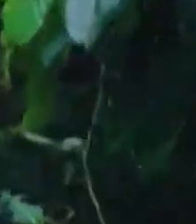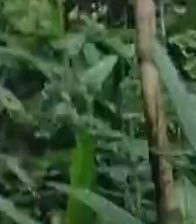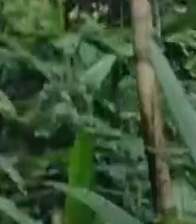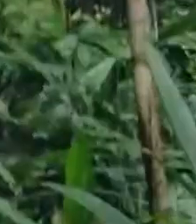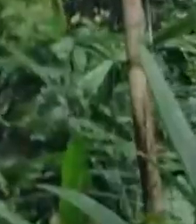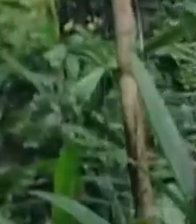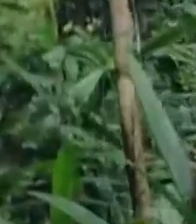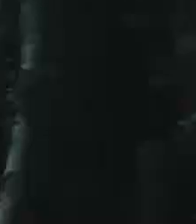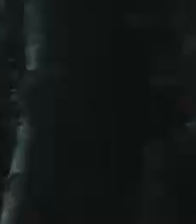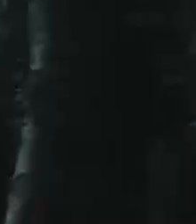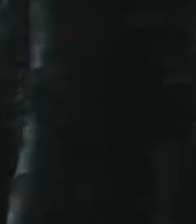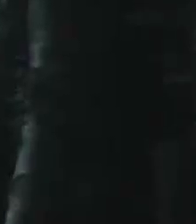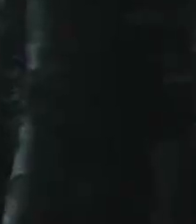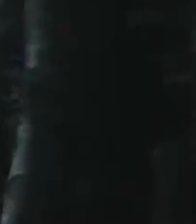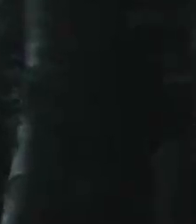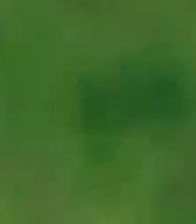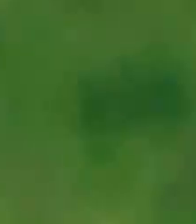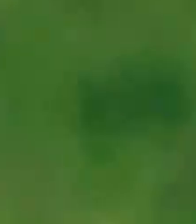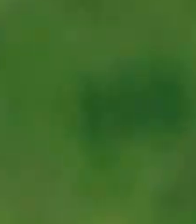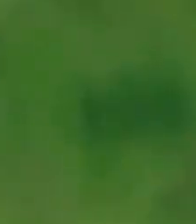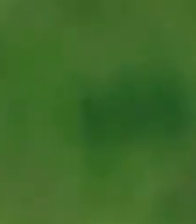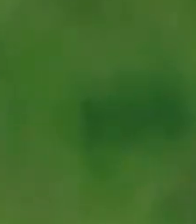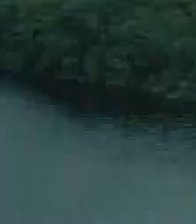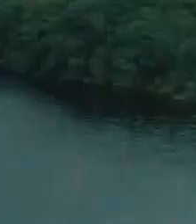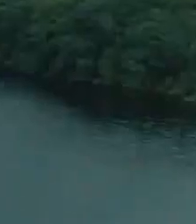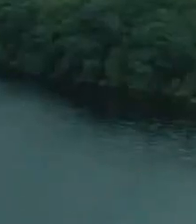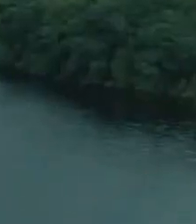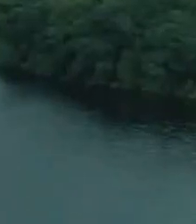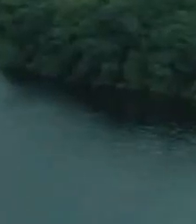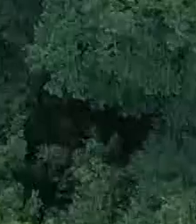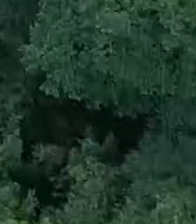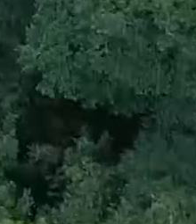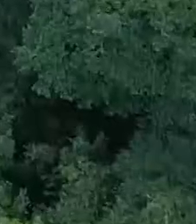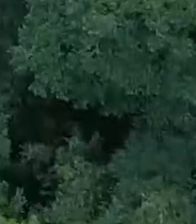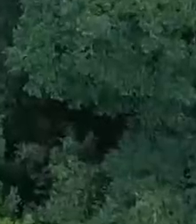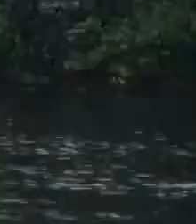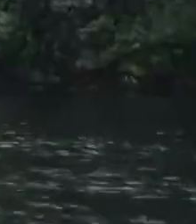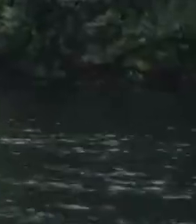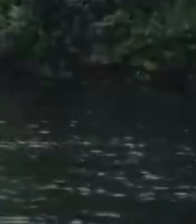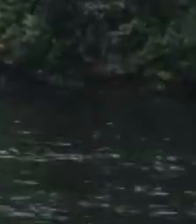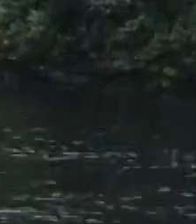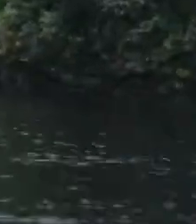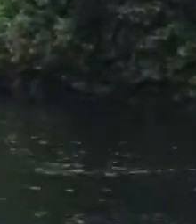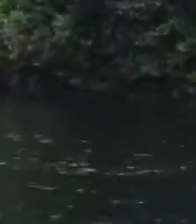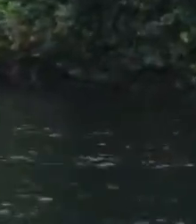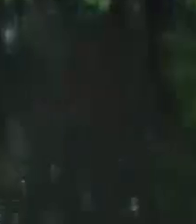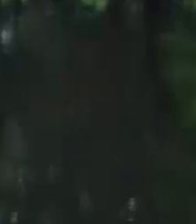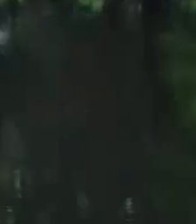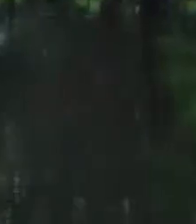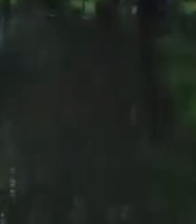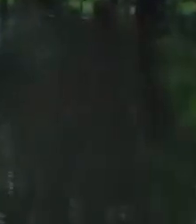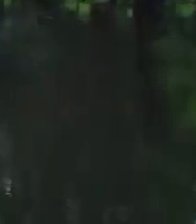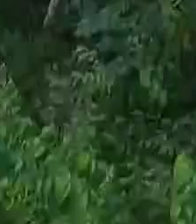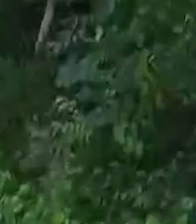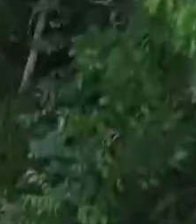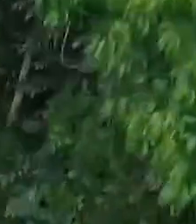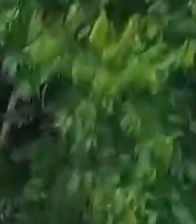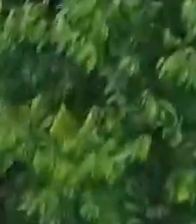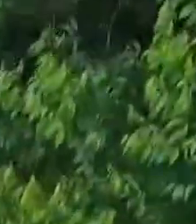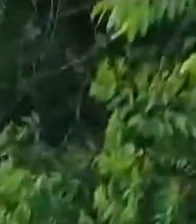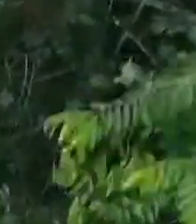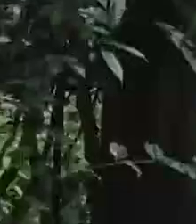del Amazonas te espera y está listo para recibirte. Te esperan lugares amplios, donde el distanciamiento es natural en los